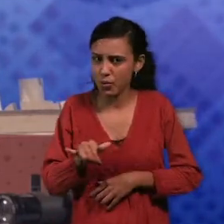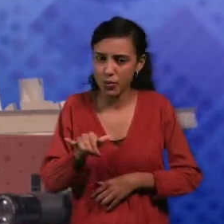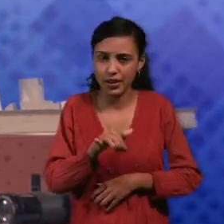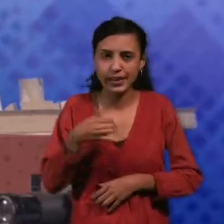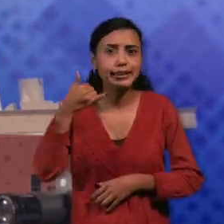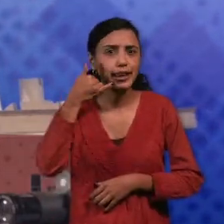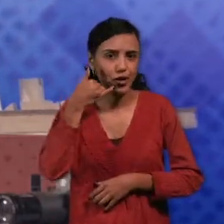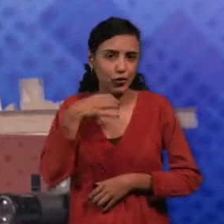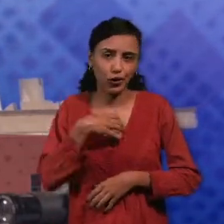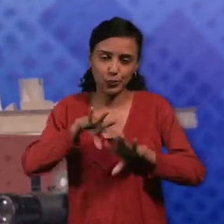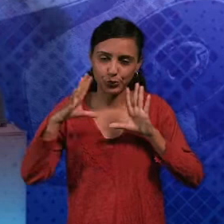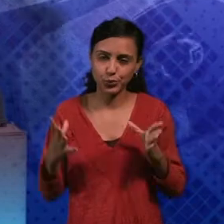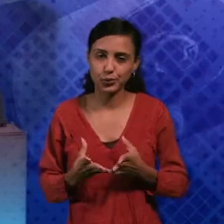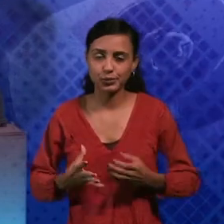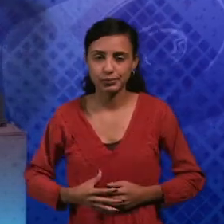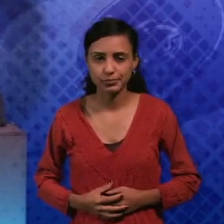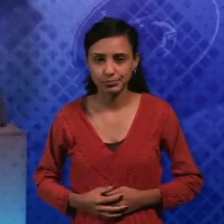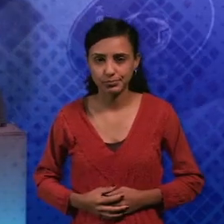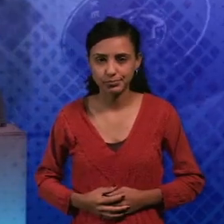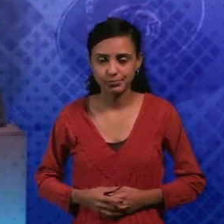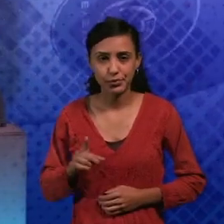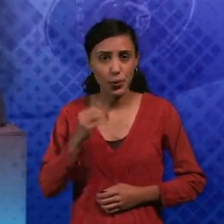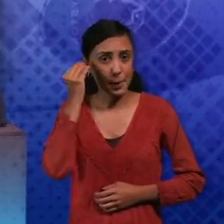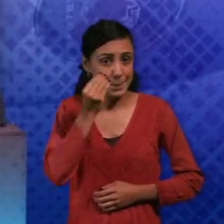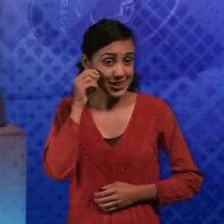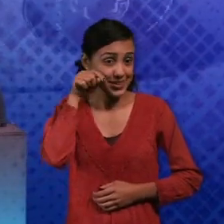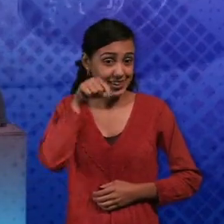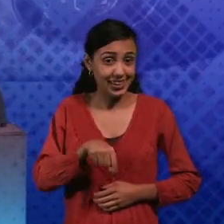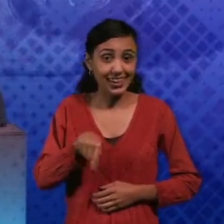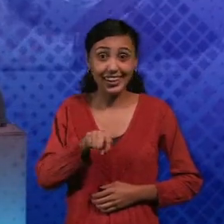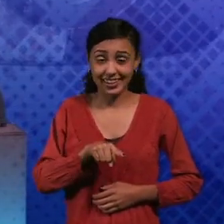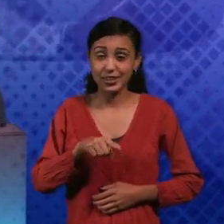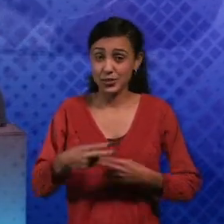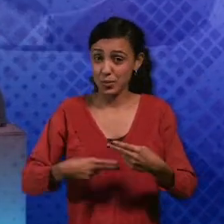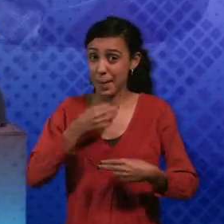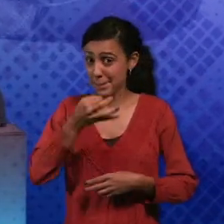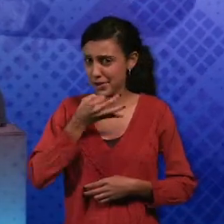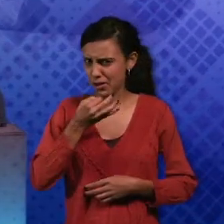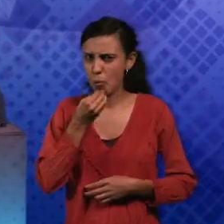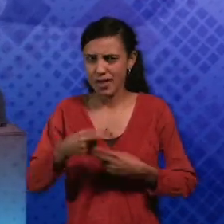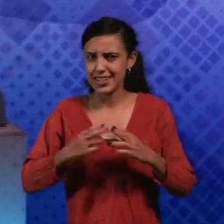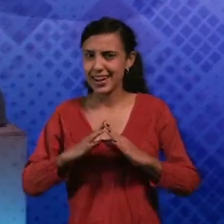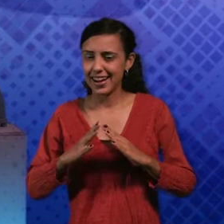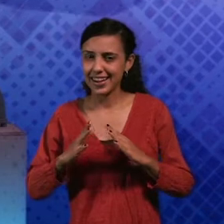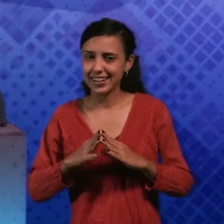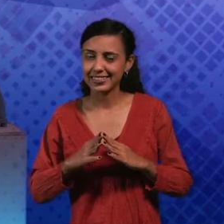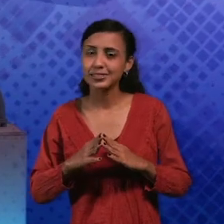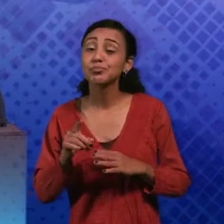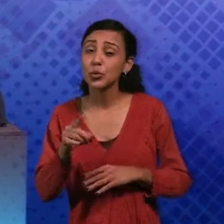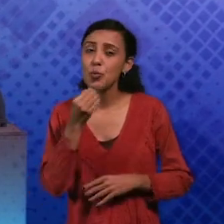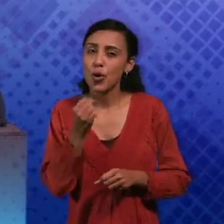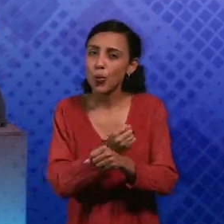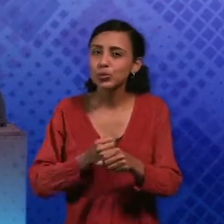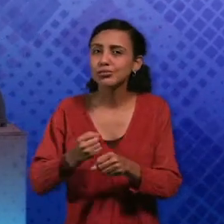cenitales para hacer la animación en papel recortado. Espero que la construcción de estos trípodes caseros que hemos explicado en el día de hoy te sean muy útiles para